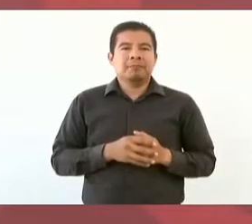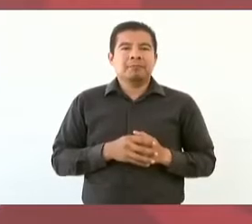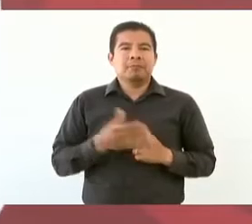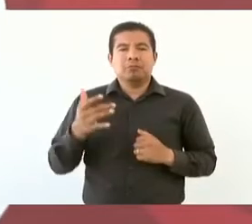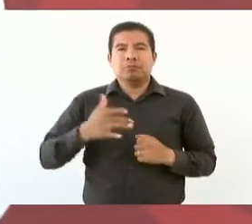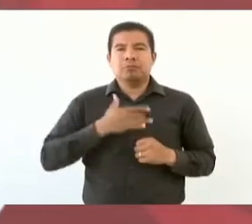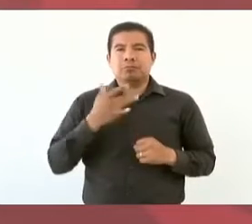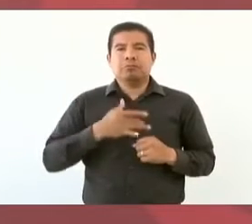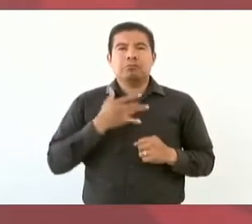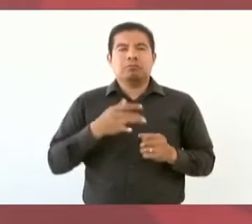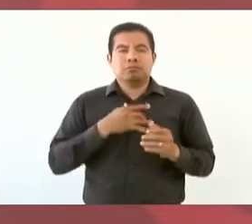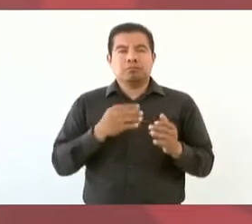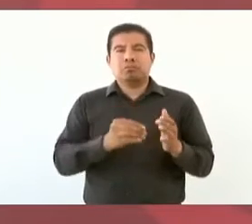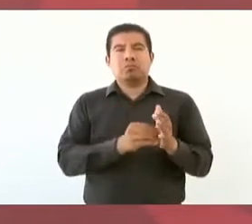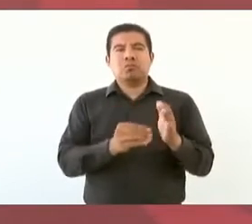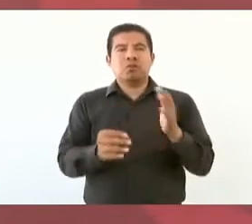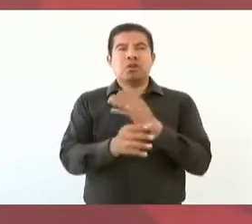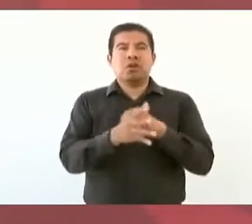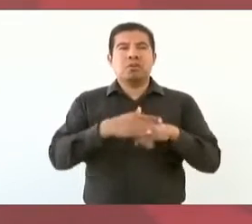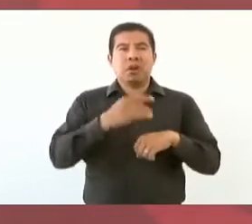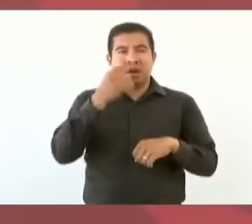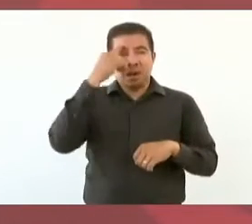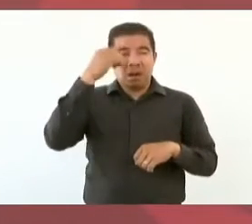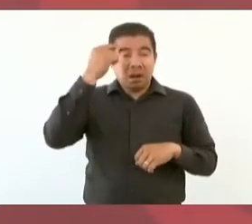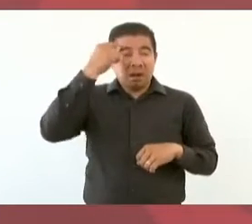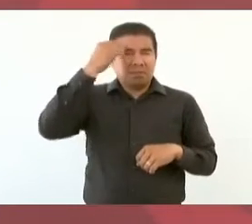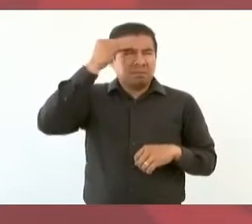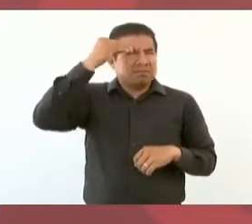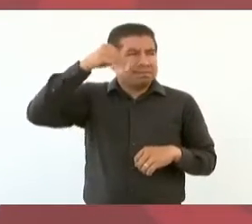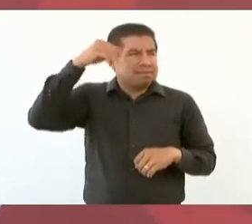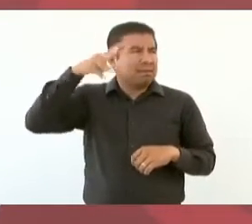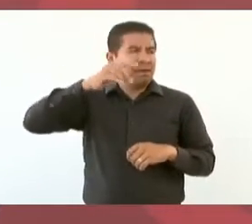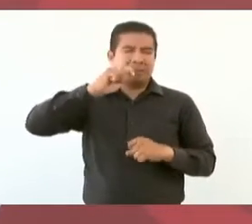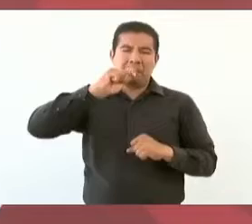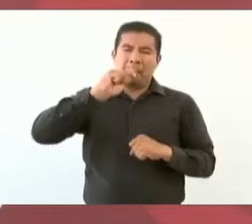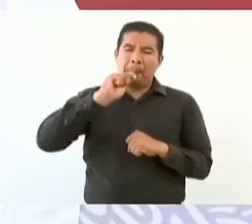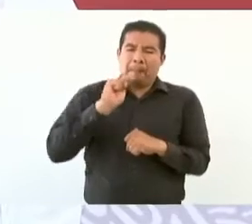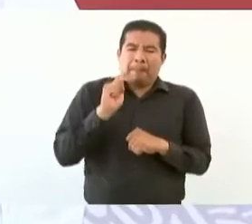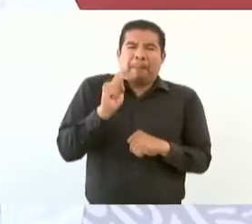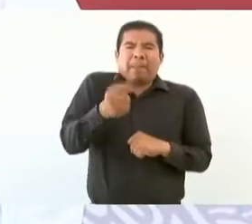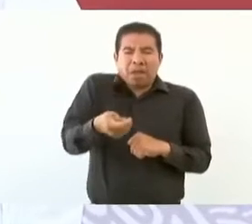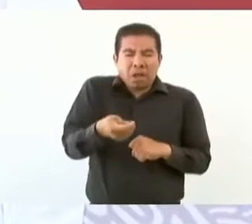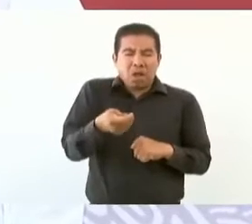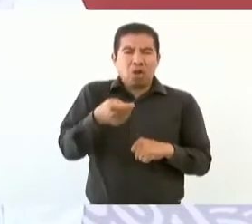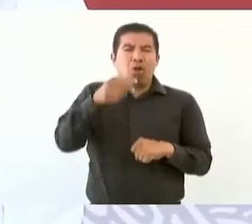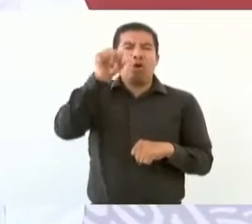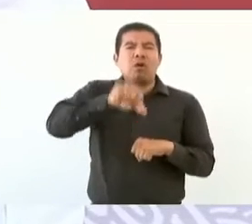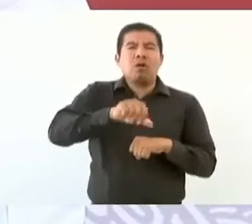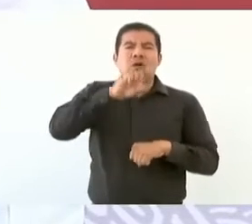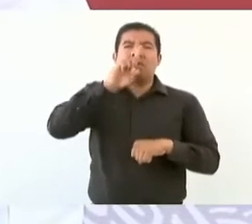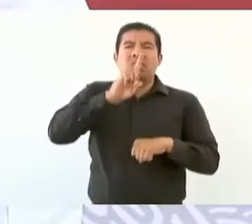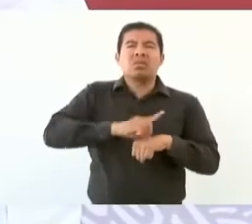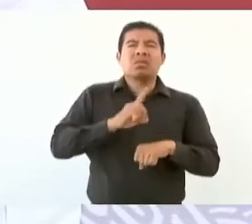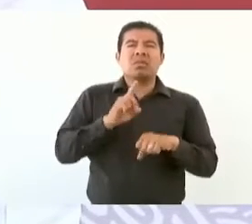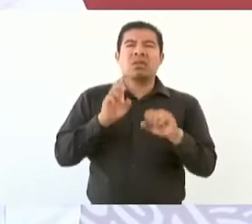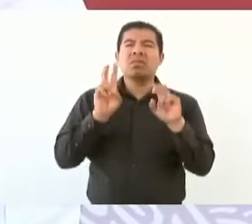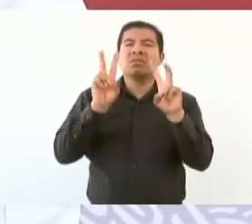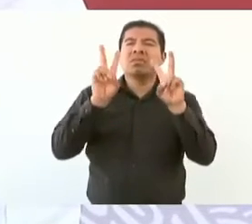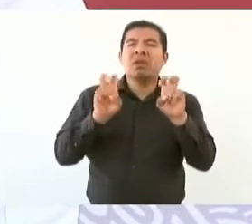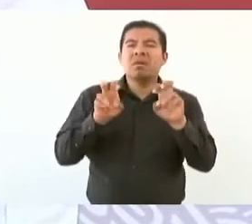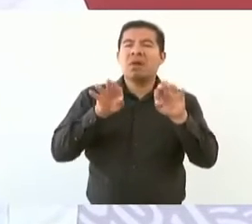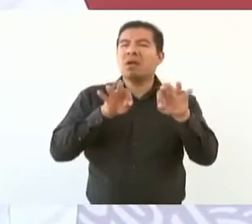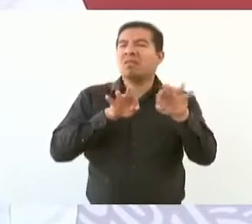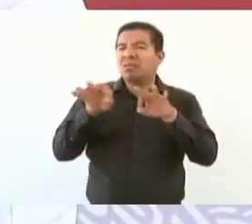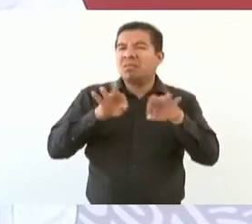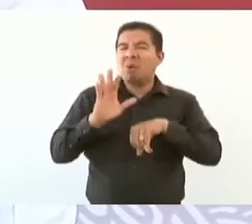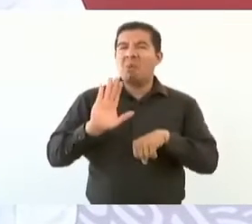omitir, no podemos olvidar el por qué se conmemora,